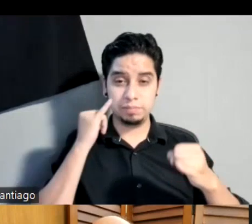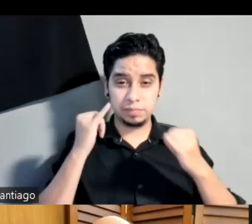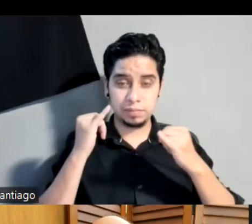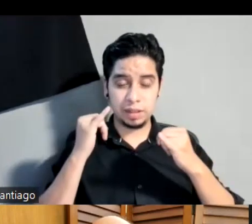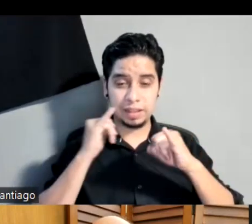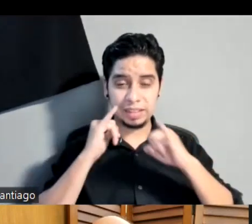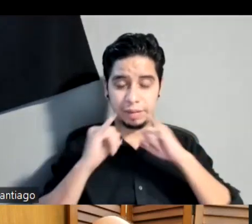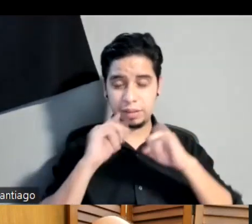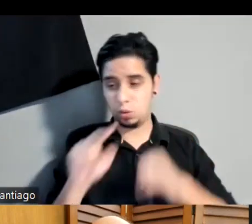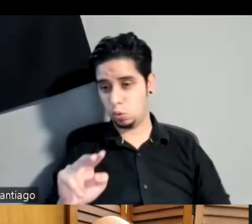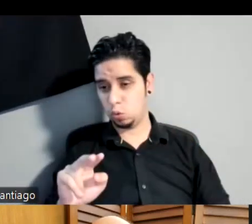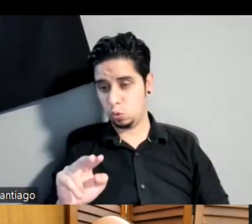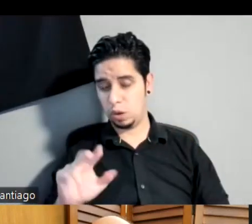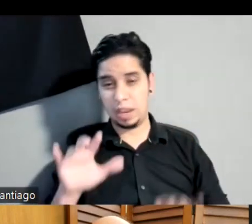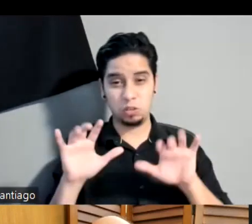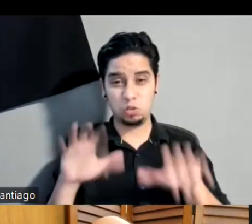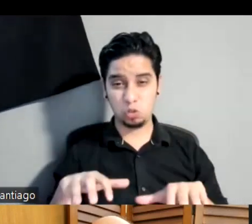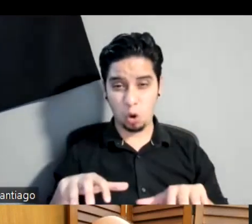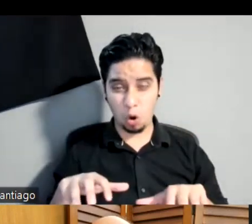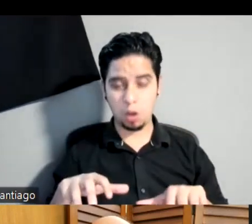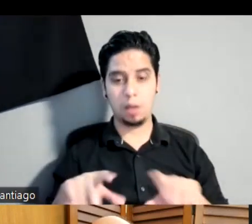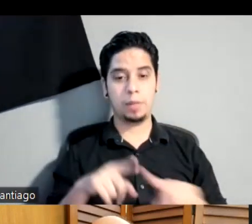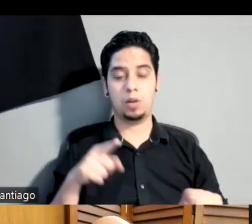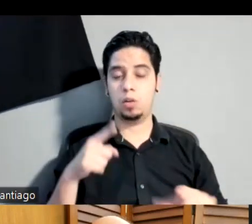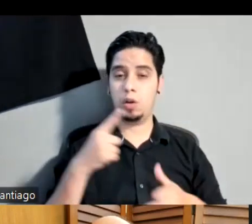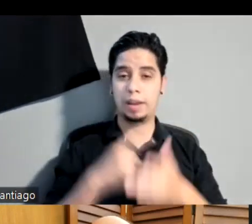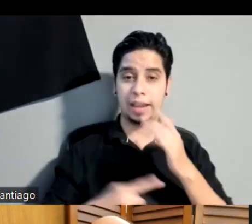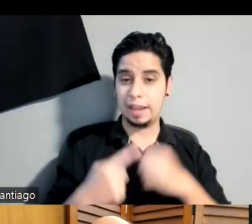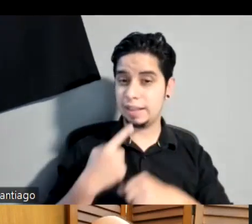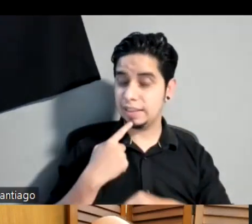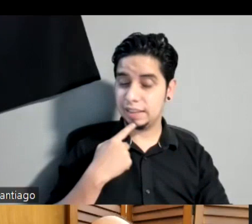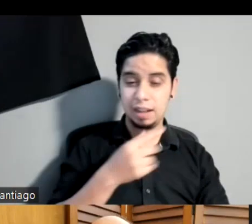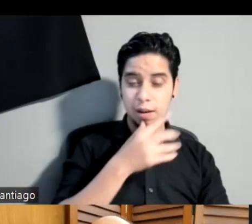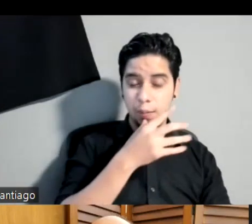todo, pero lo que dice, lo que está diciendo la señora,